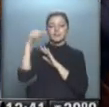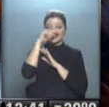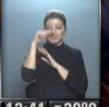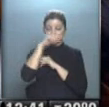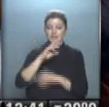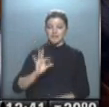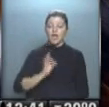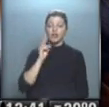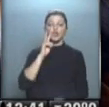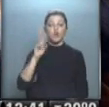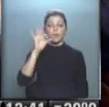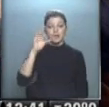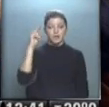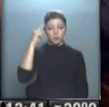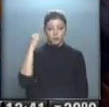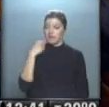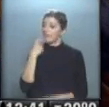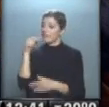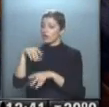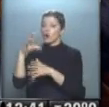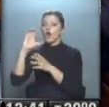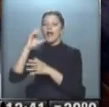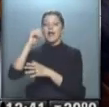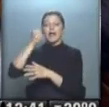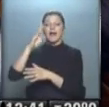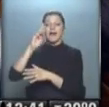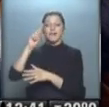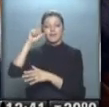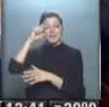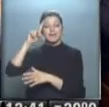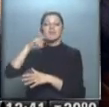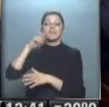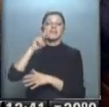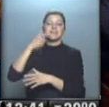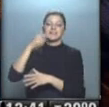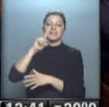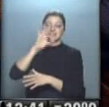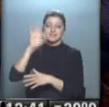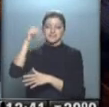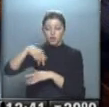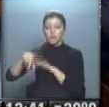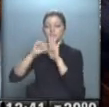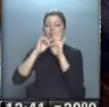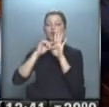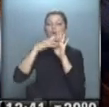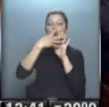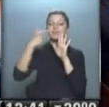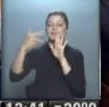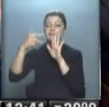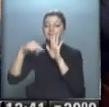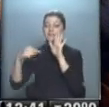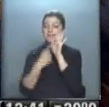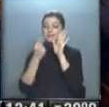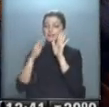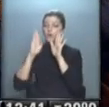se ordenó a Cablevisión que adecuara sus licencias a las disposiciones del artículo 43, inciso B, de la anterior ley